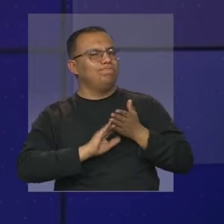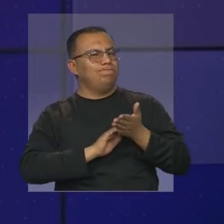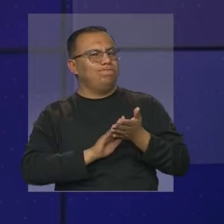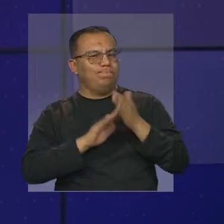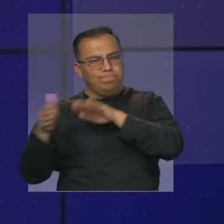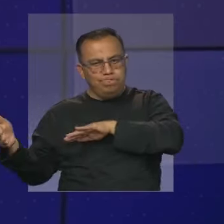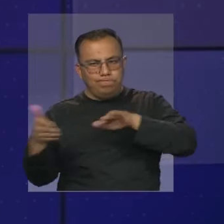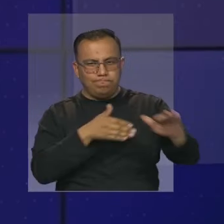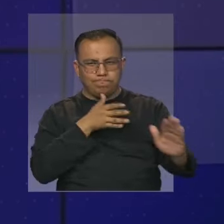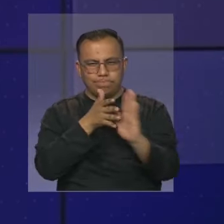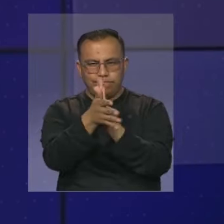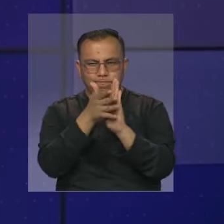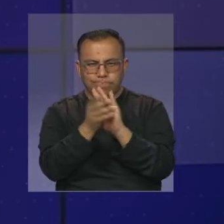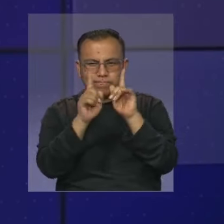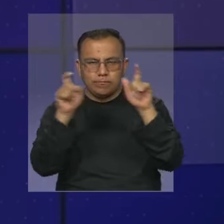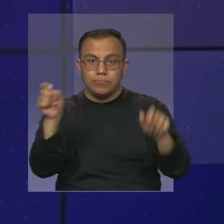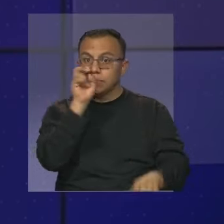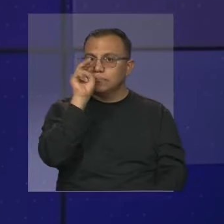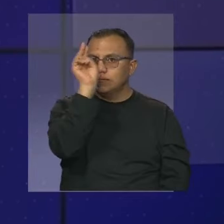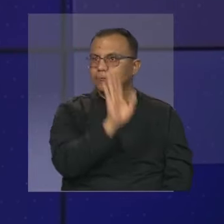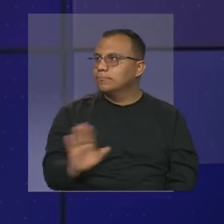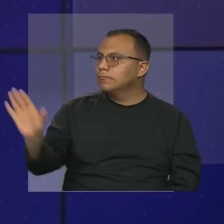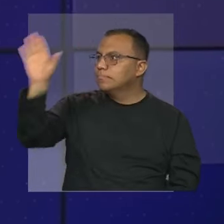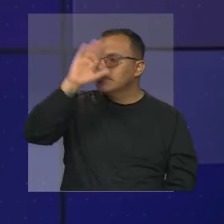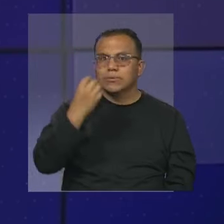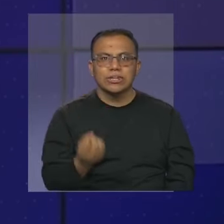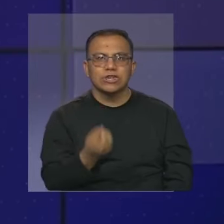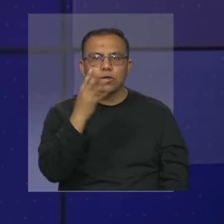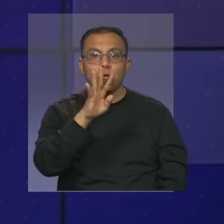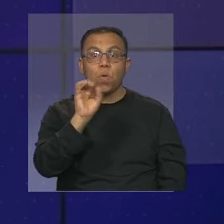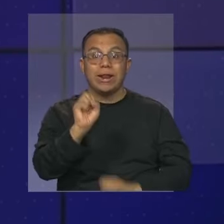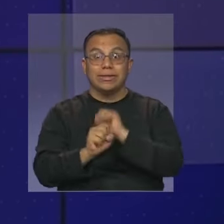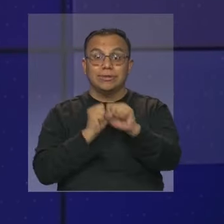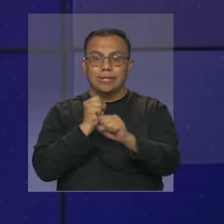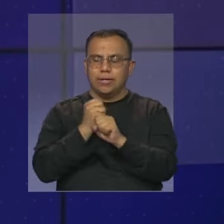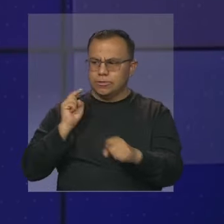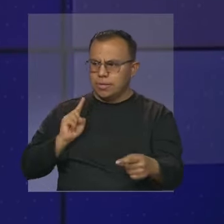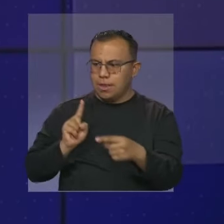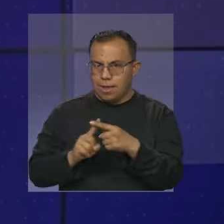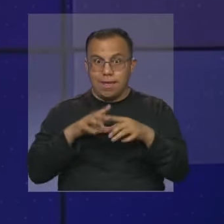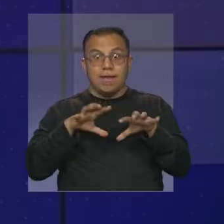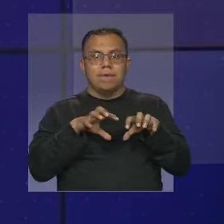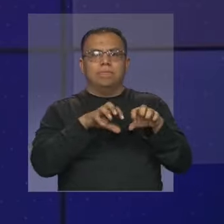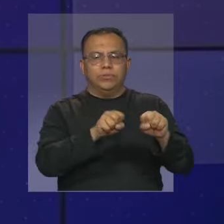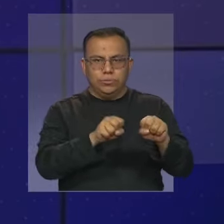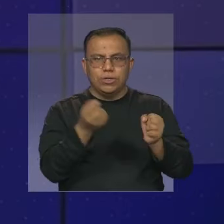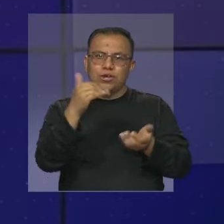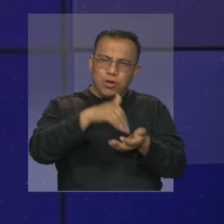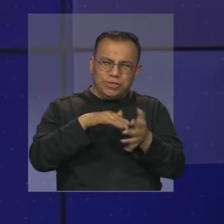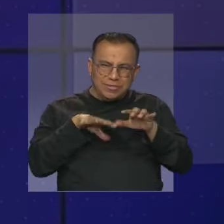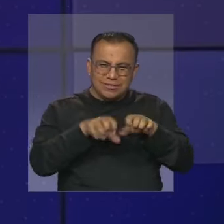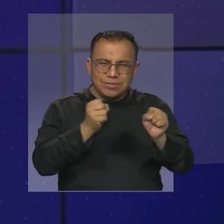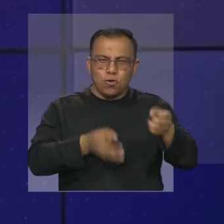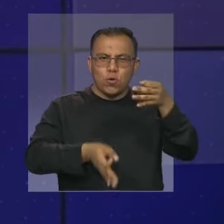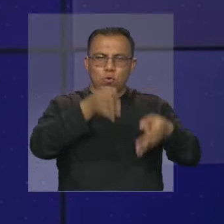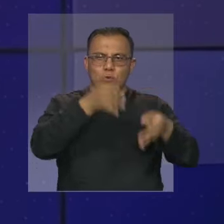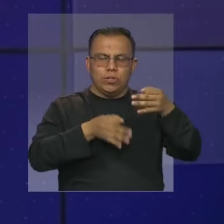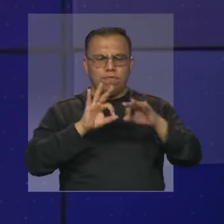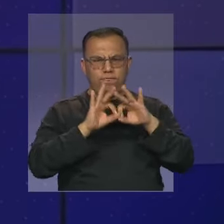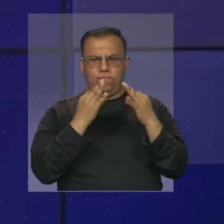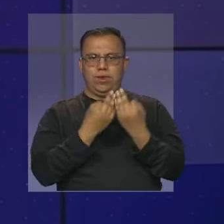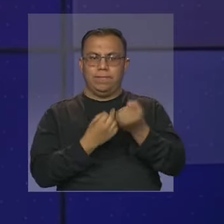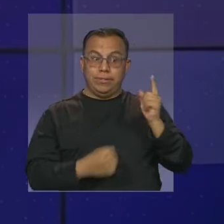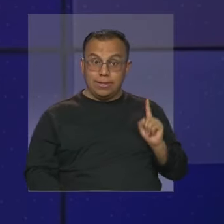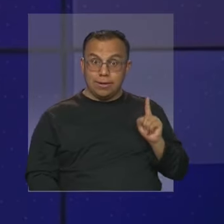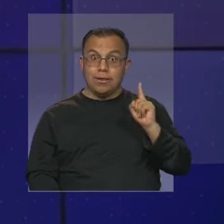Vamos con más noticias y esta vez a nivel nacional. Casi 40 años después de la toma y retoma del Palacio de Justicia, familiares de uno